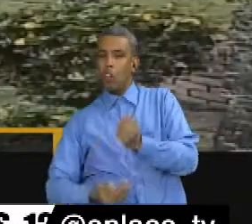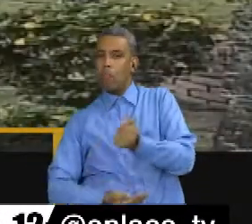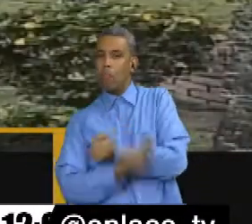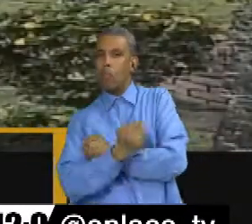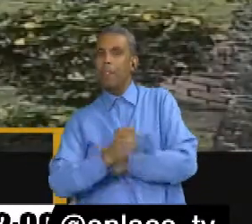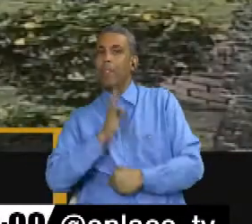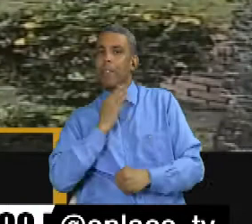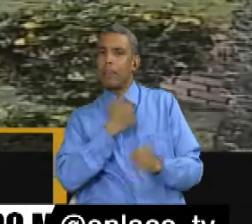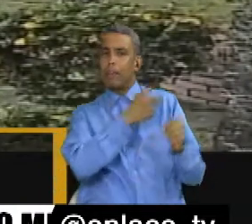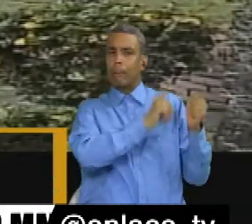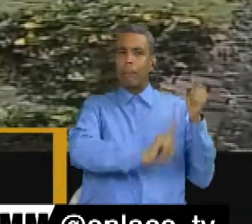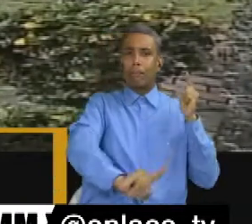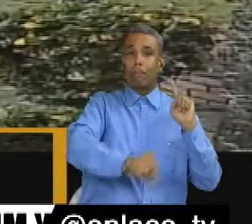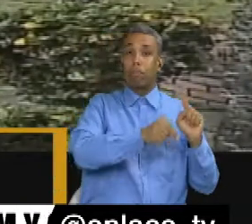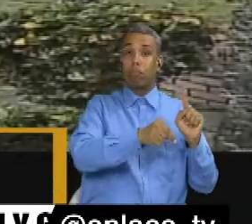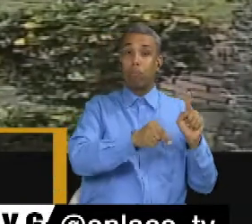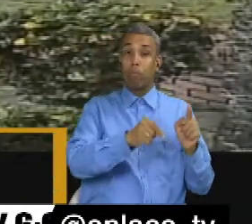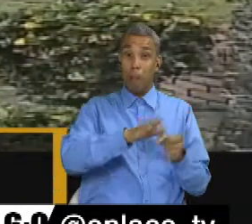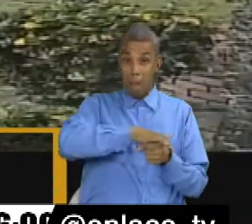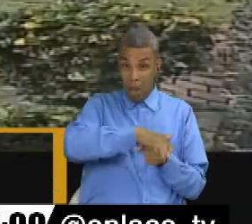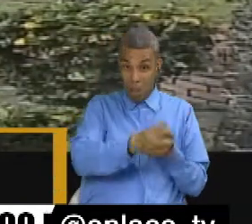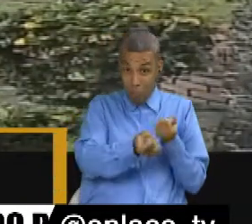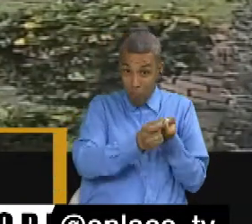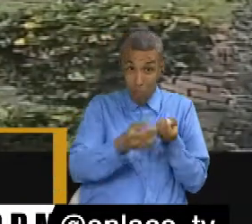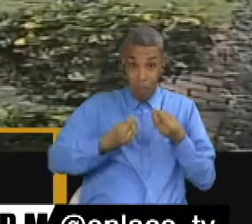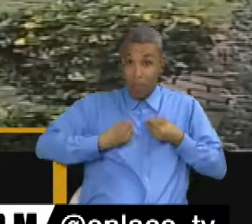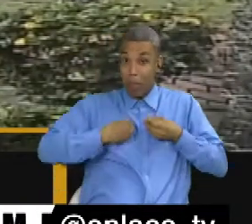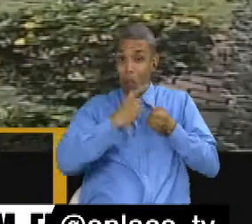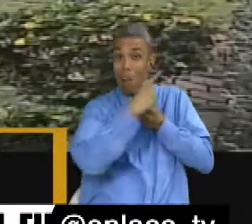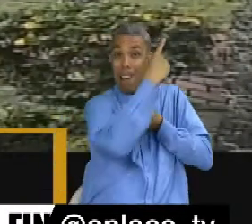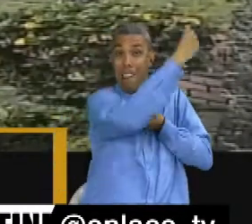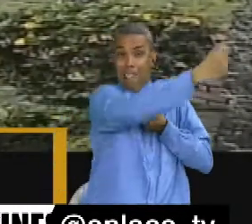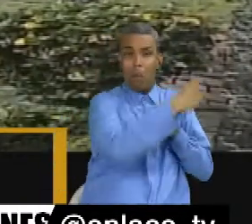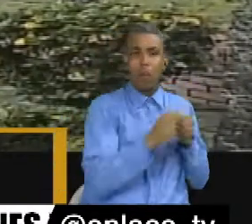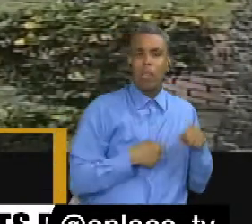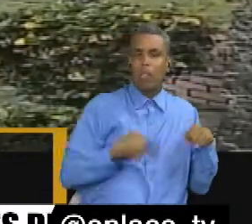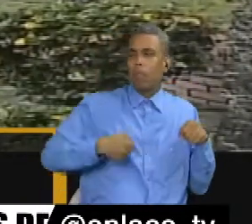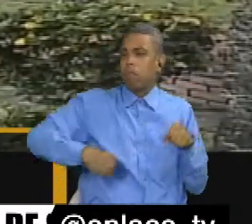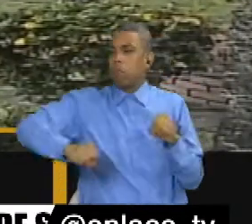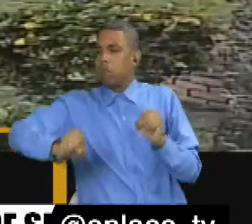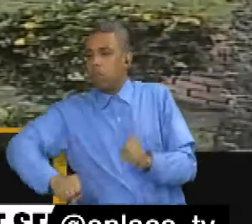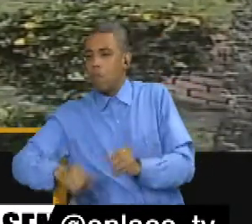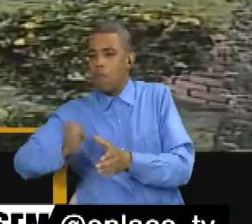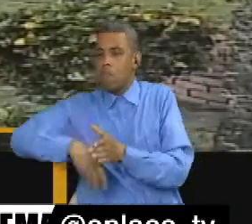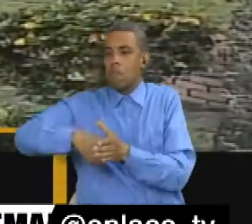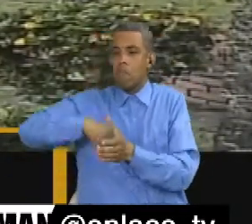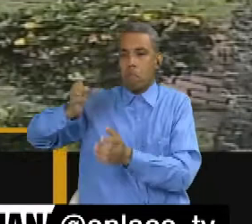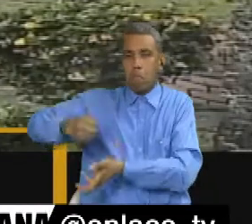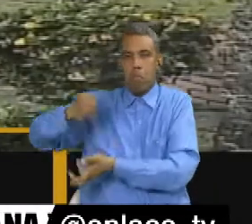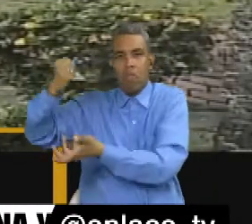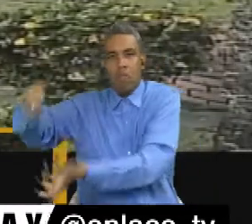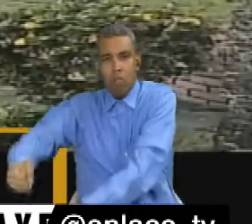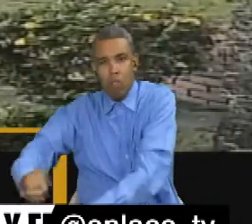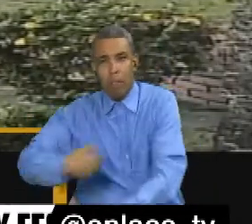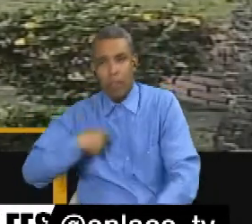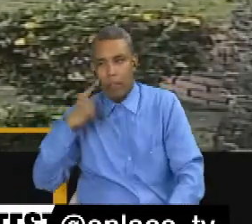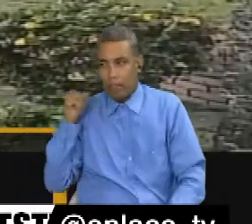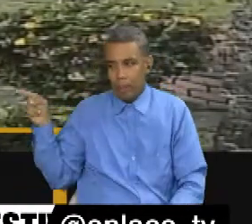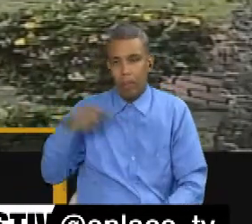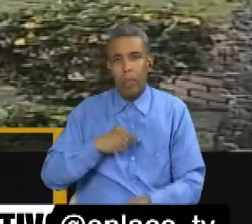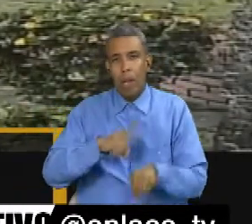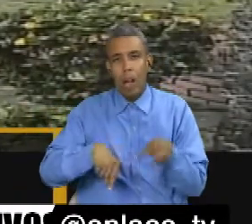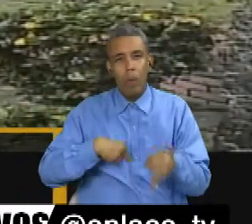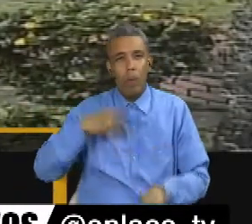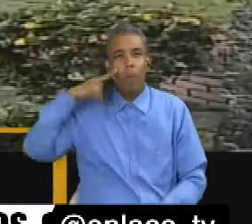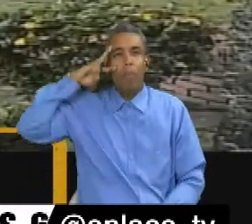son los que hasta ese lugar llegaban a dejar sus desechos, no importa el vehículo, carro o moto, terminan siendo los preferidos al momento de traer